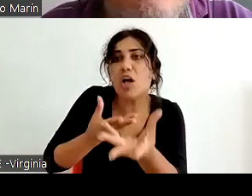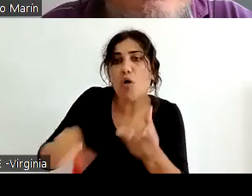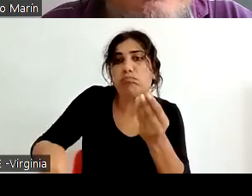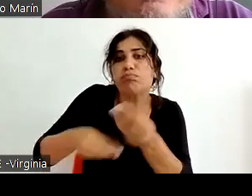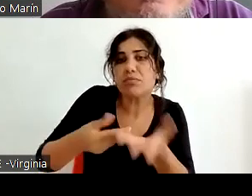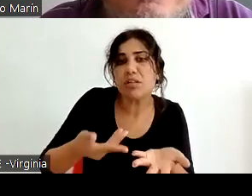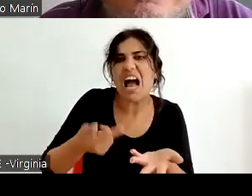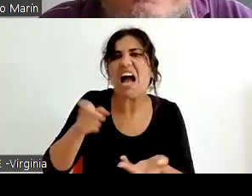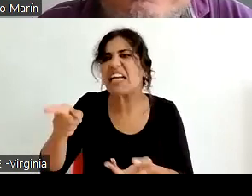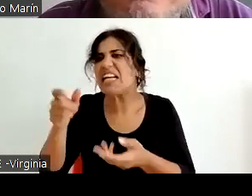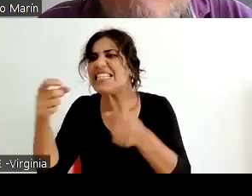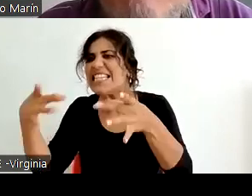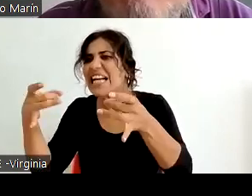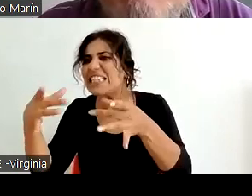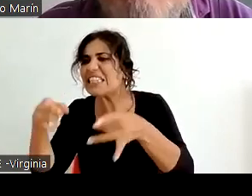aquí.